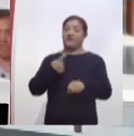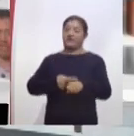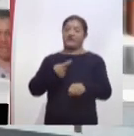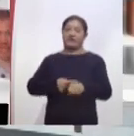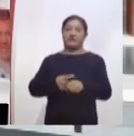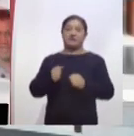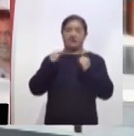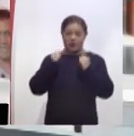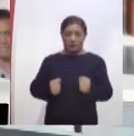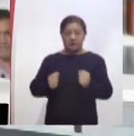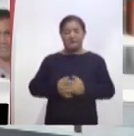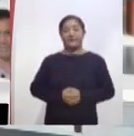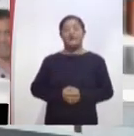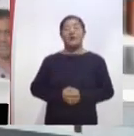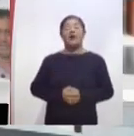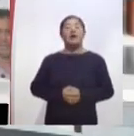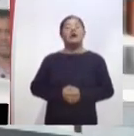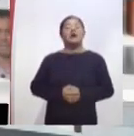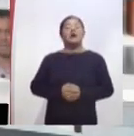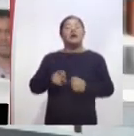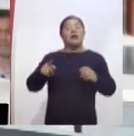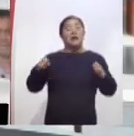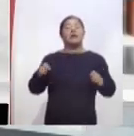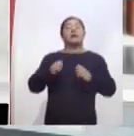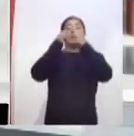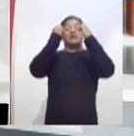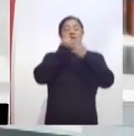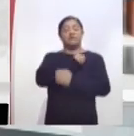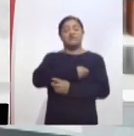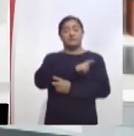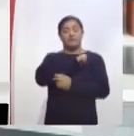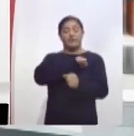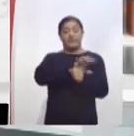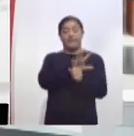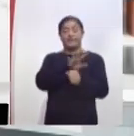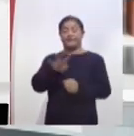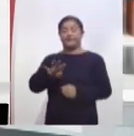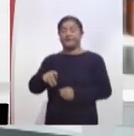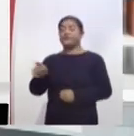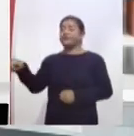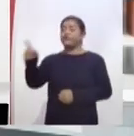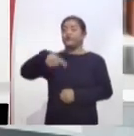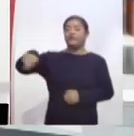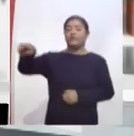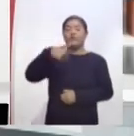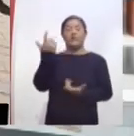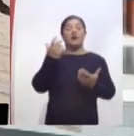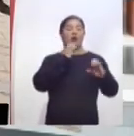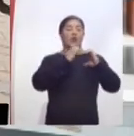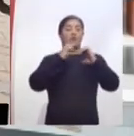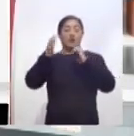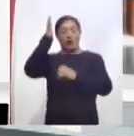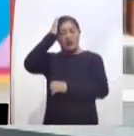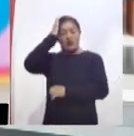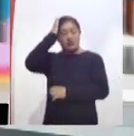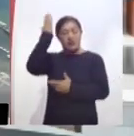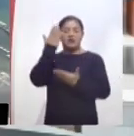Ante la emergencia sanitaria por el coronavirus, llaman medios de comunicación en Tlaxcala a quedarse en casa.